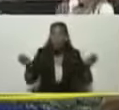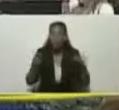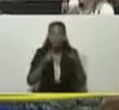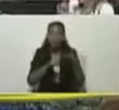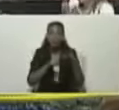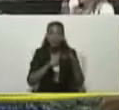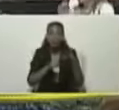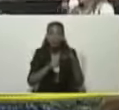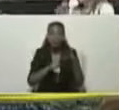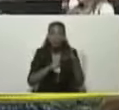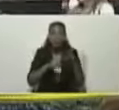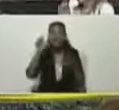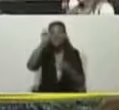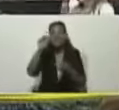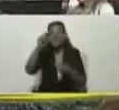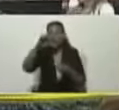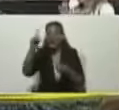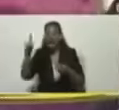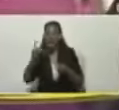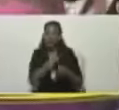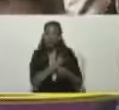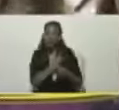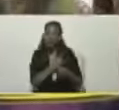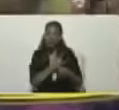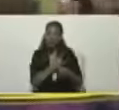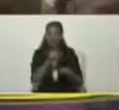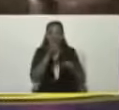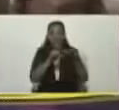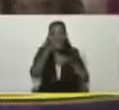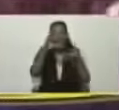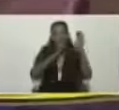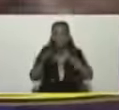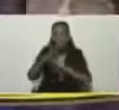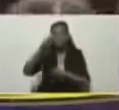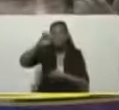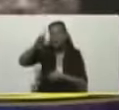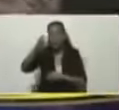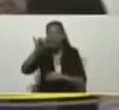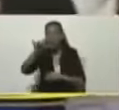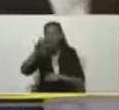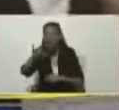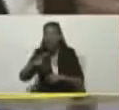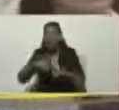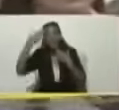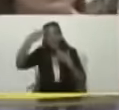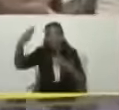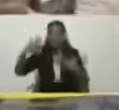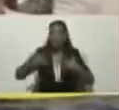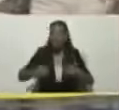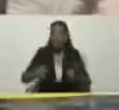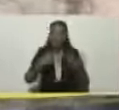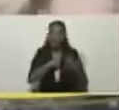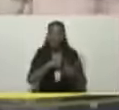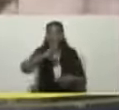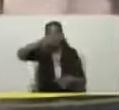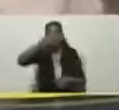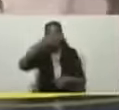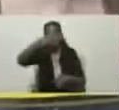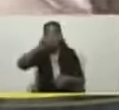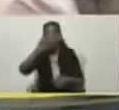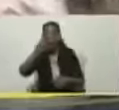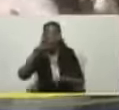Educación, Sandra Oblito, Universitaria, Magali Gutiérrez, Salud, Joana